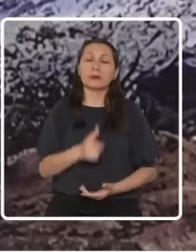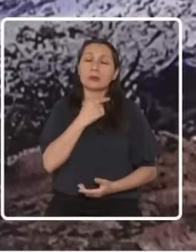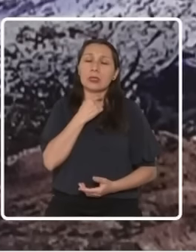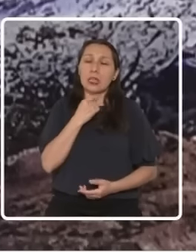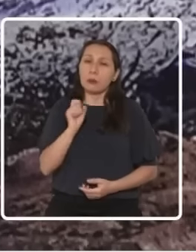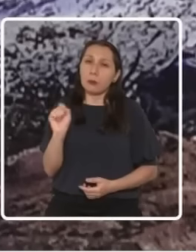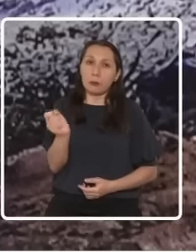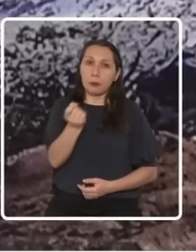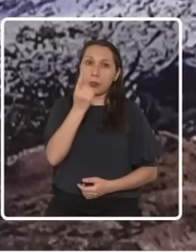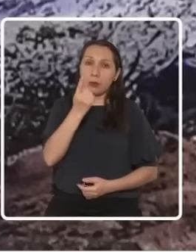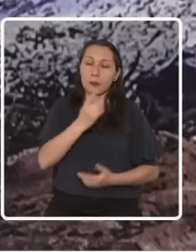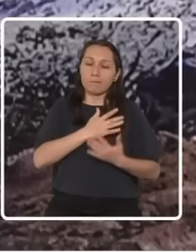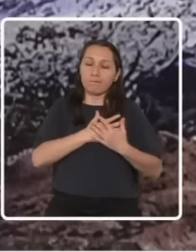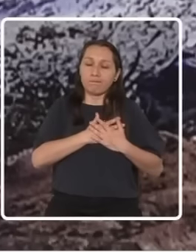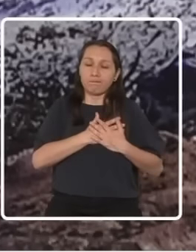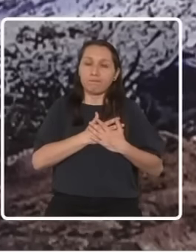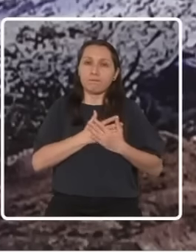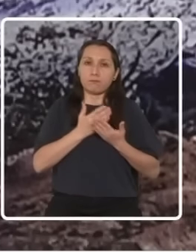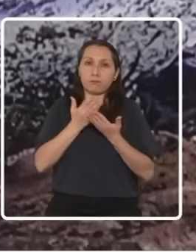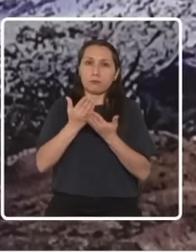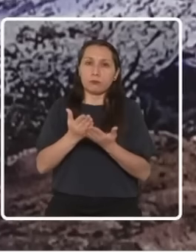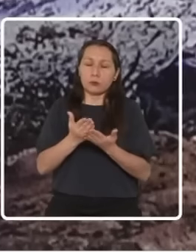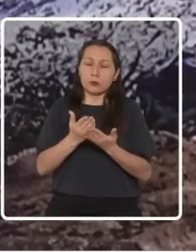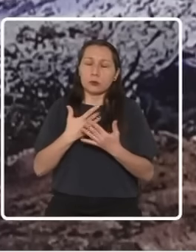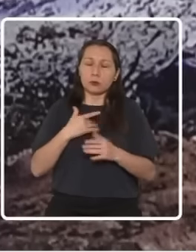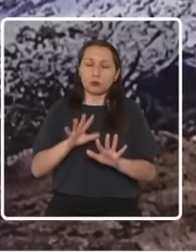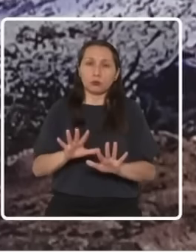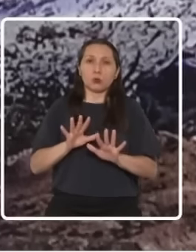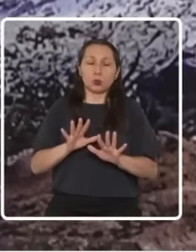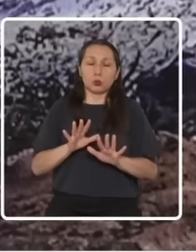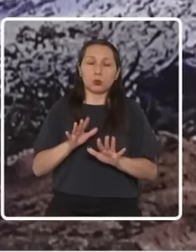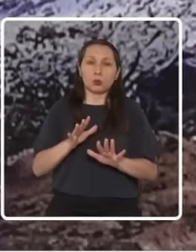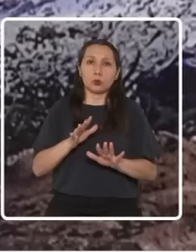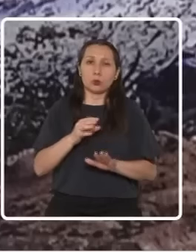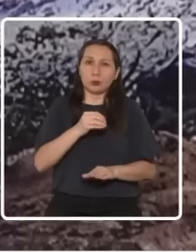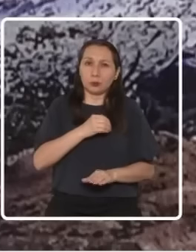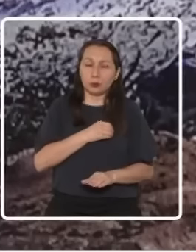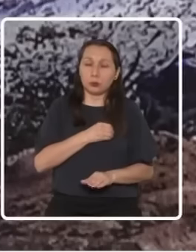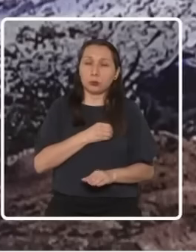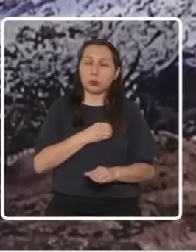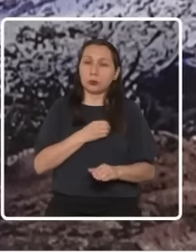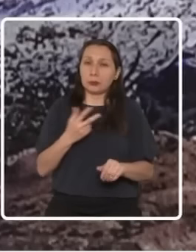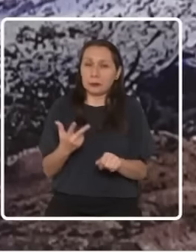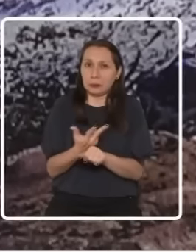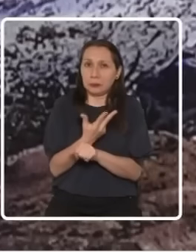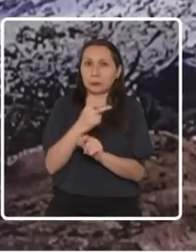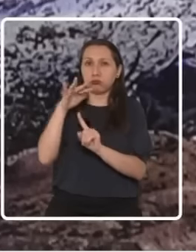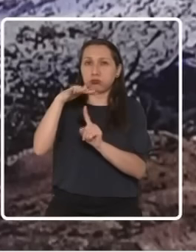Queremos en primer lugar expresar nuestra conmoción por esta tragedia,